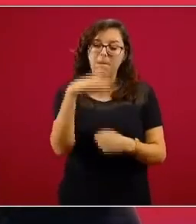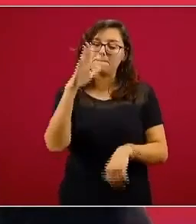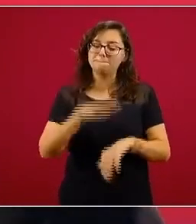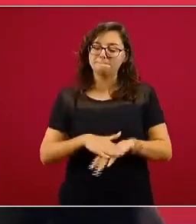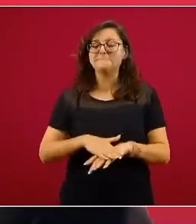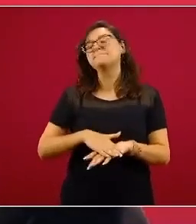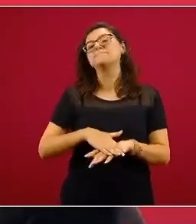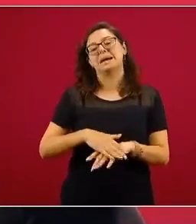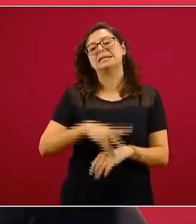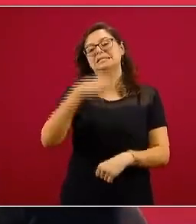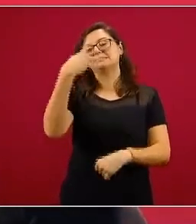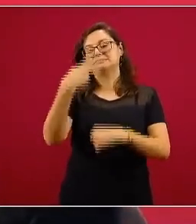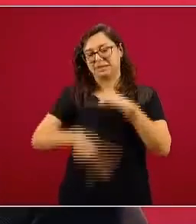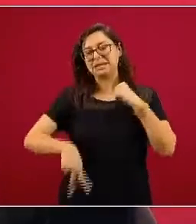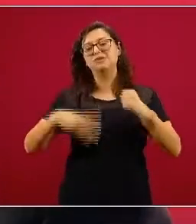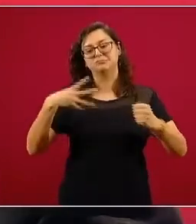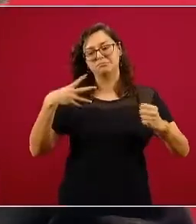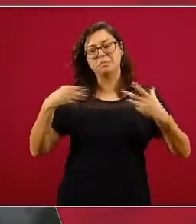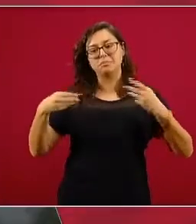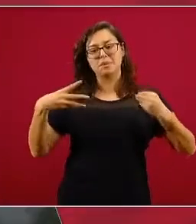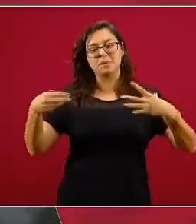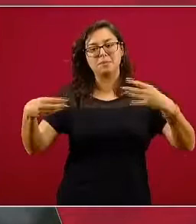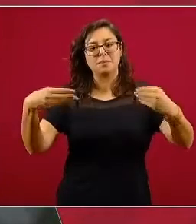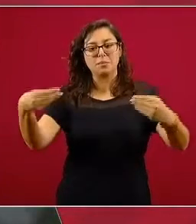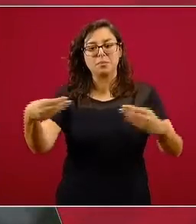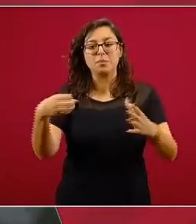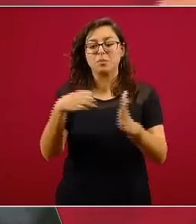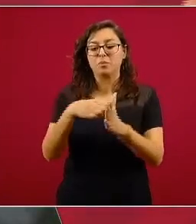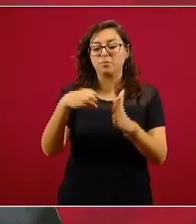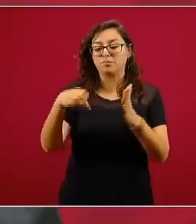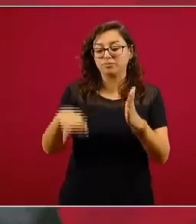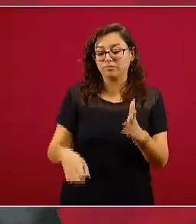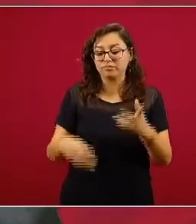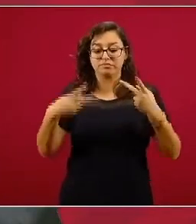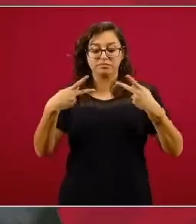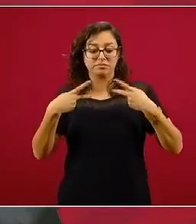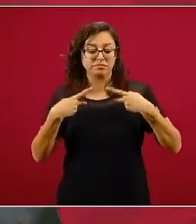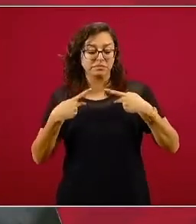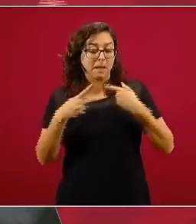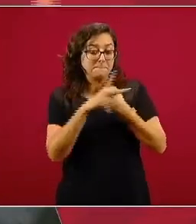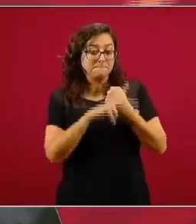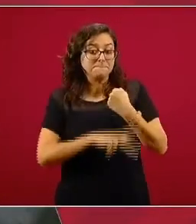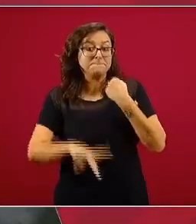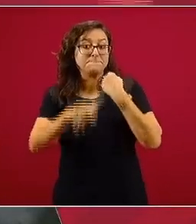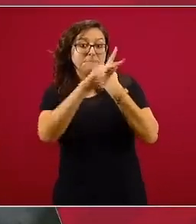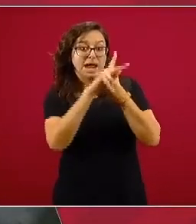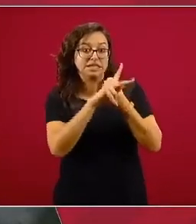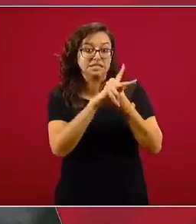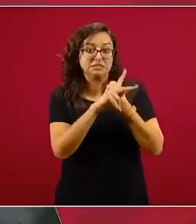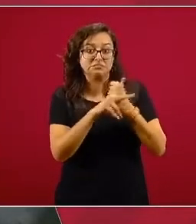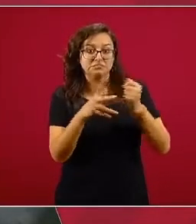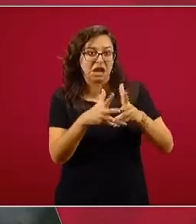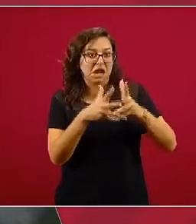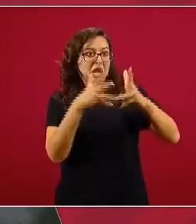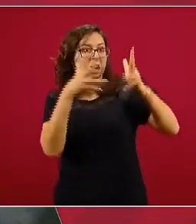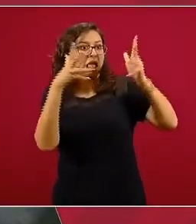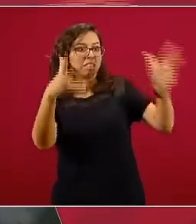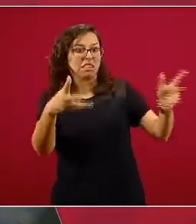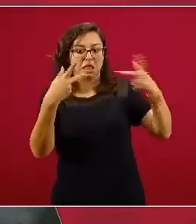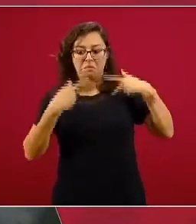factible es que haya contagios. Países que tienen poca población en territorios más grandes, entonces